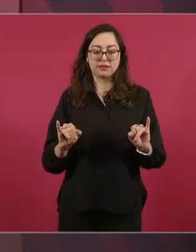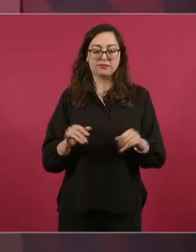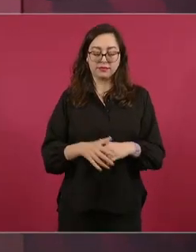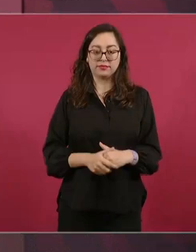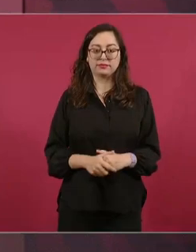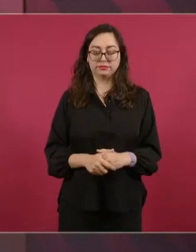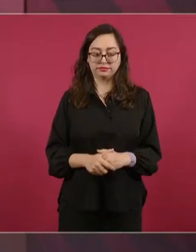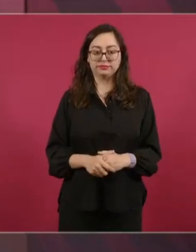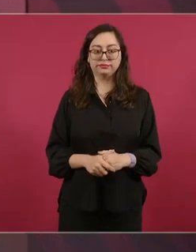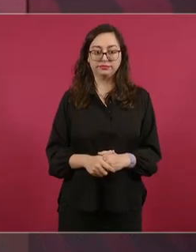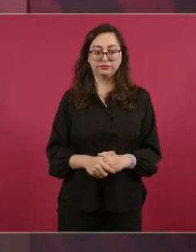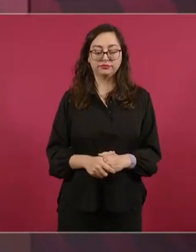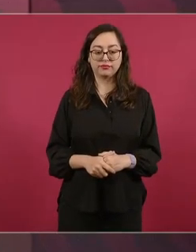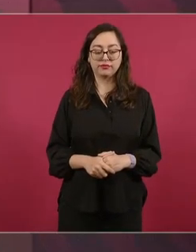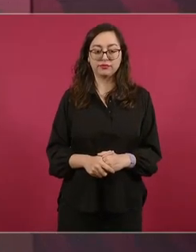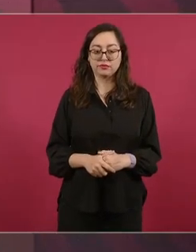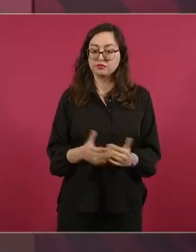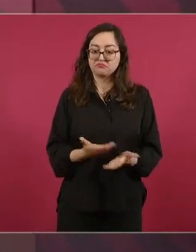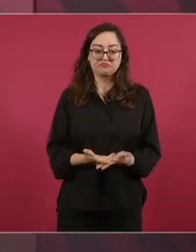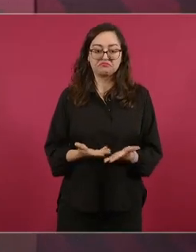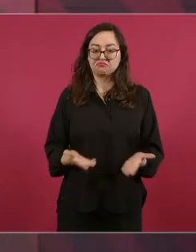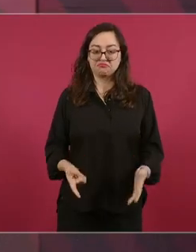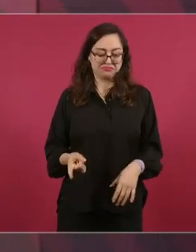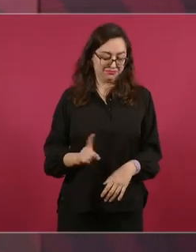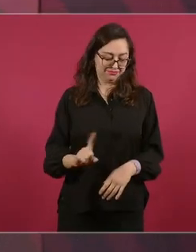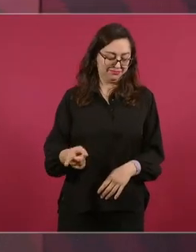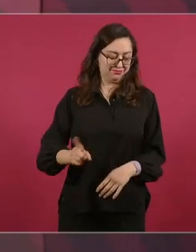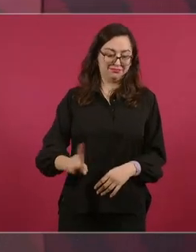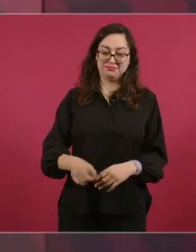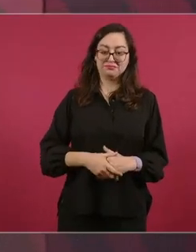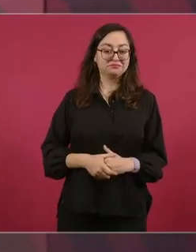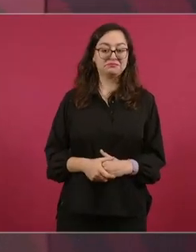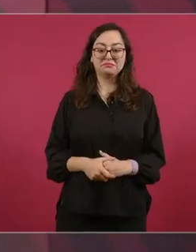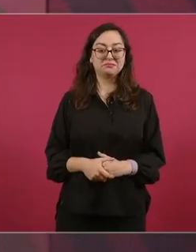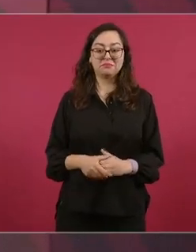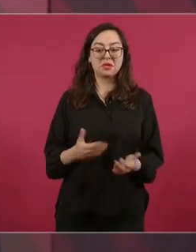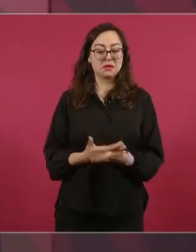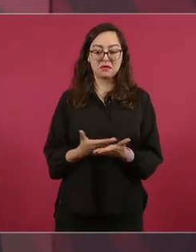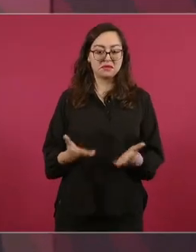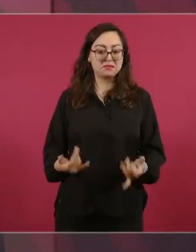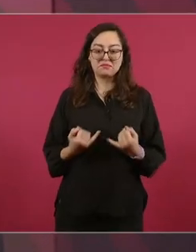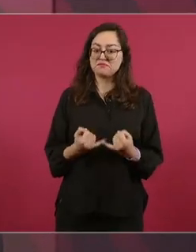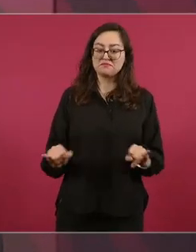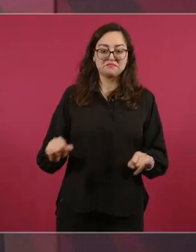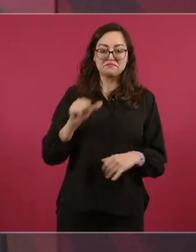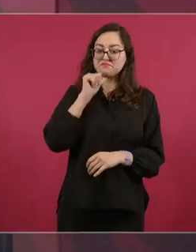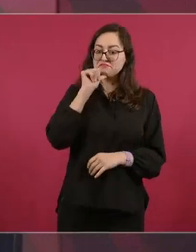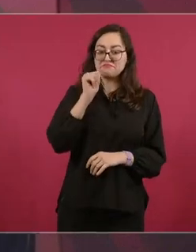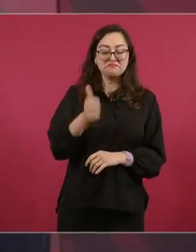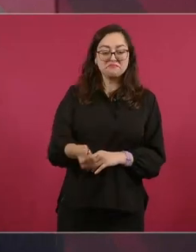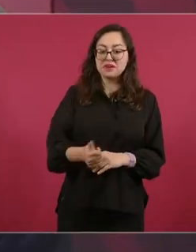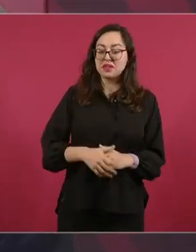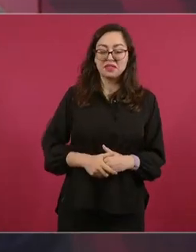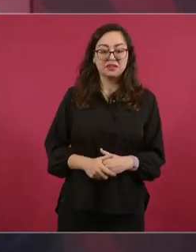¿Sí? Pero y ahora ya no. No, no, no. Ya están